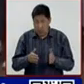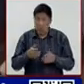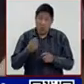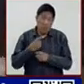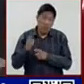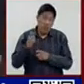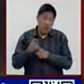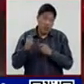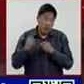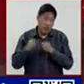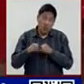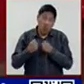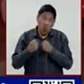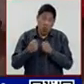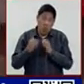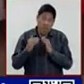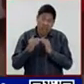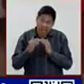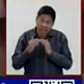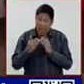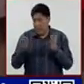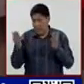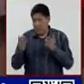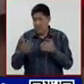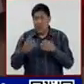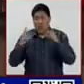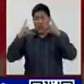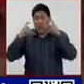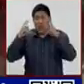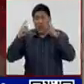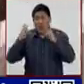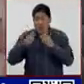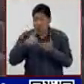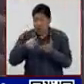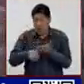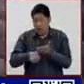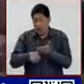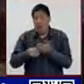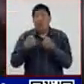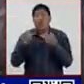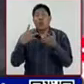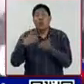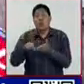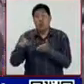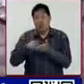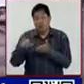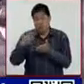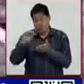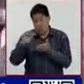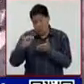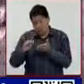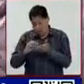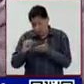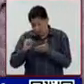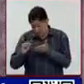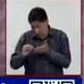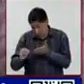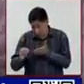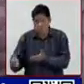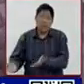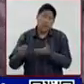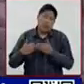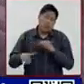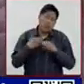bienes nos hagan llegar una nota con las fotos de respaldo y una cotización de cuánto cuesta la reparación de